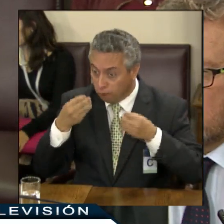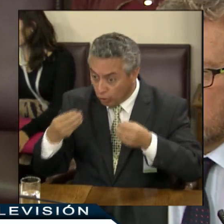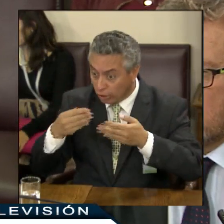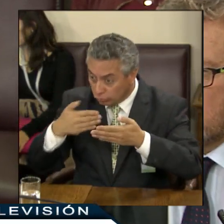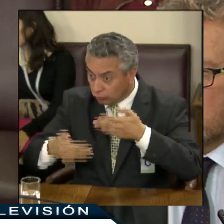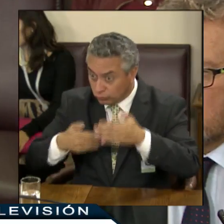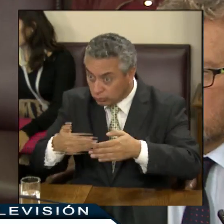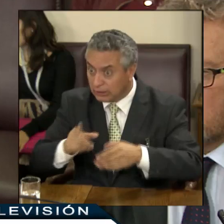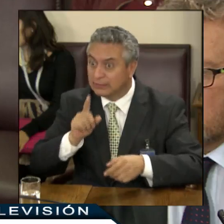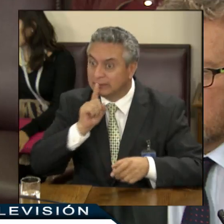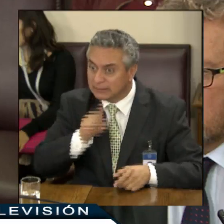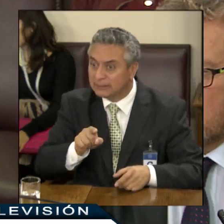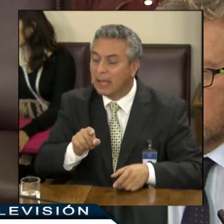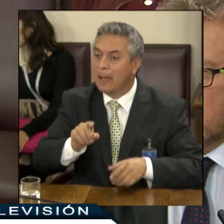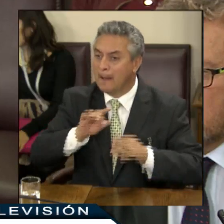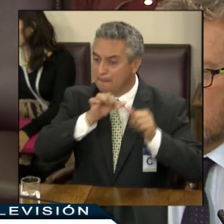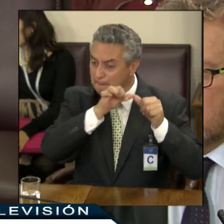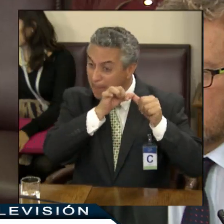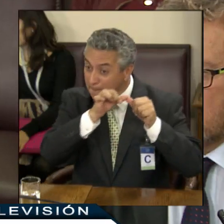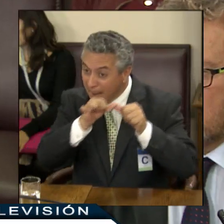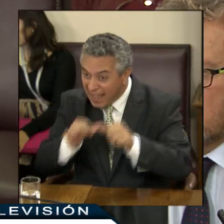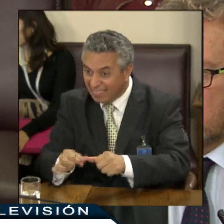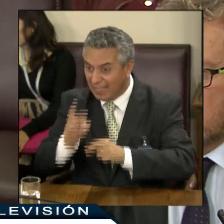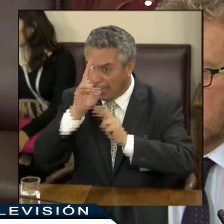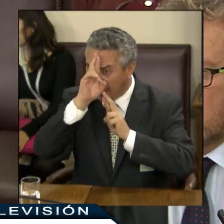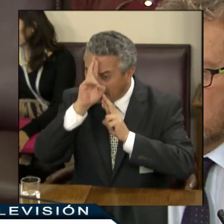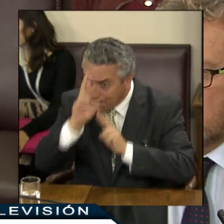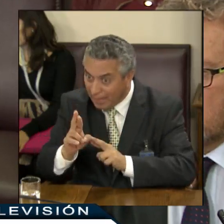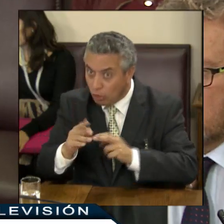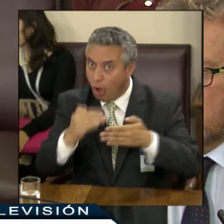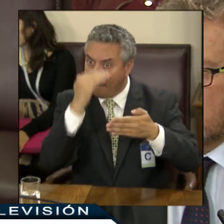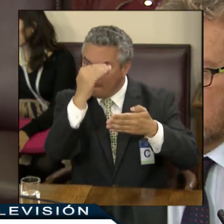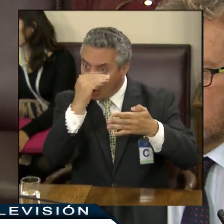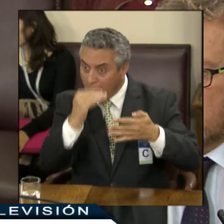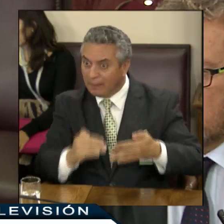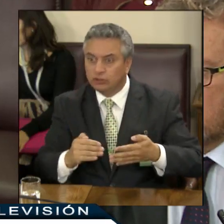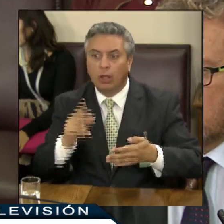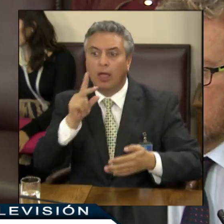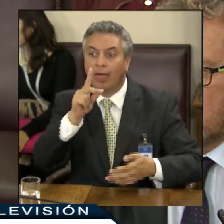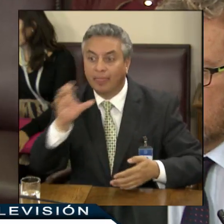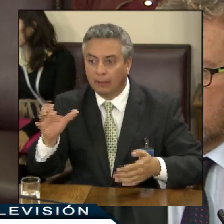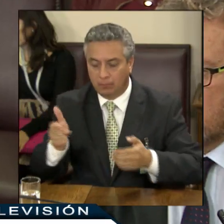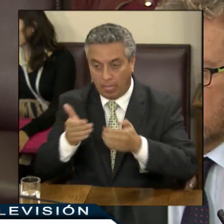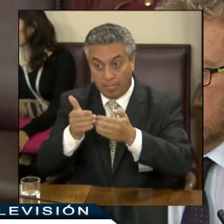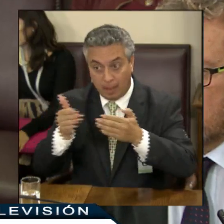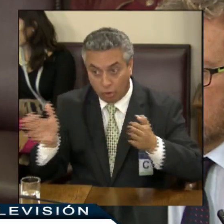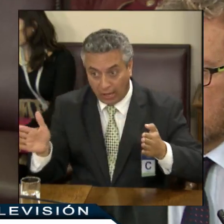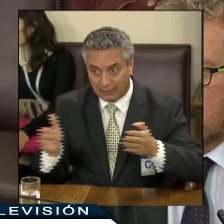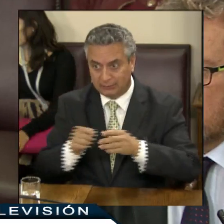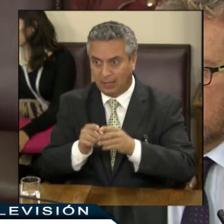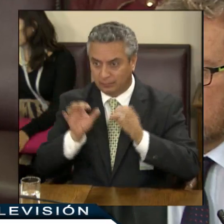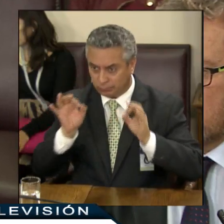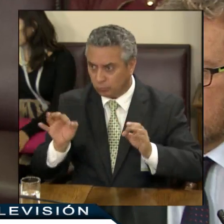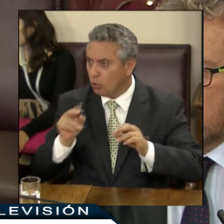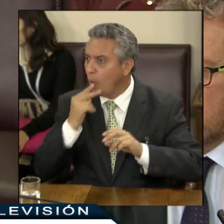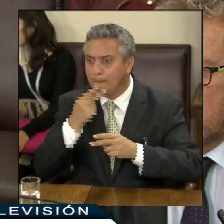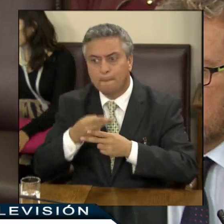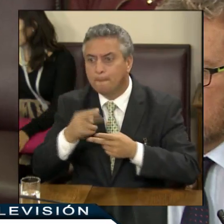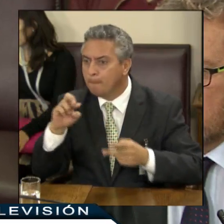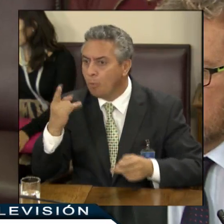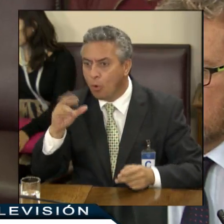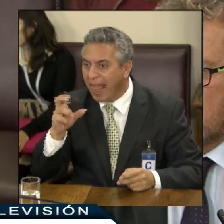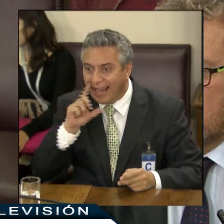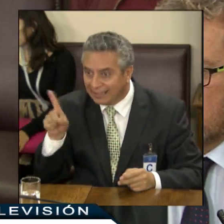servicios de televisión El permanente respeto a través de su programación de la Democracia la paz el pluralismo el